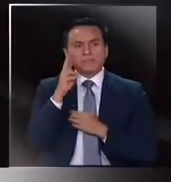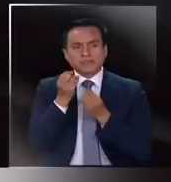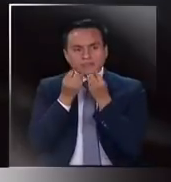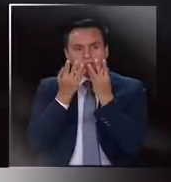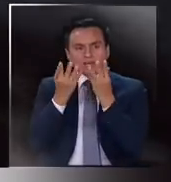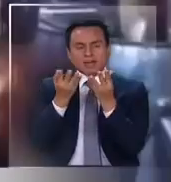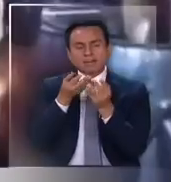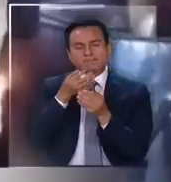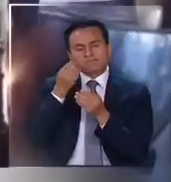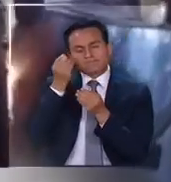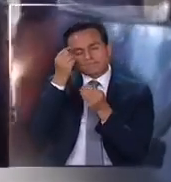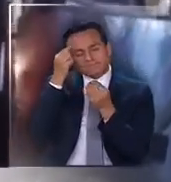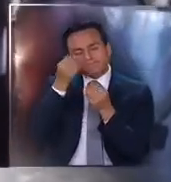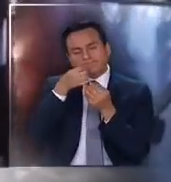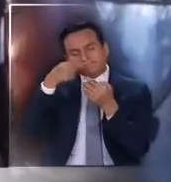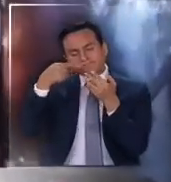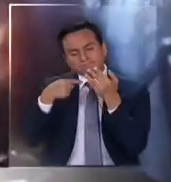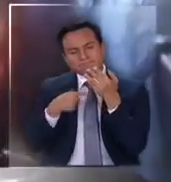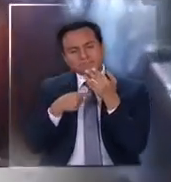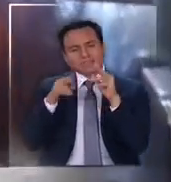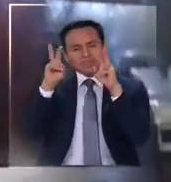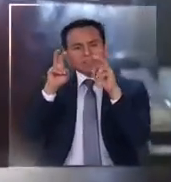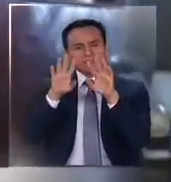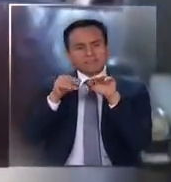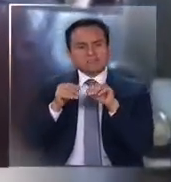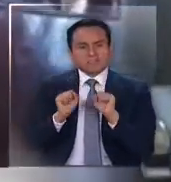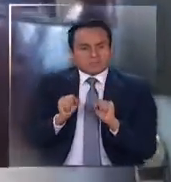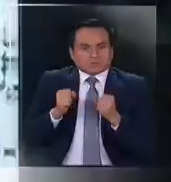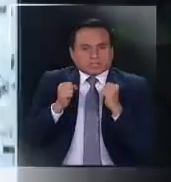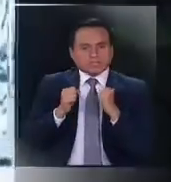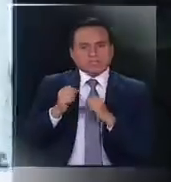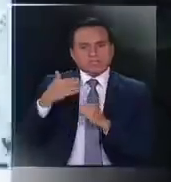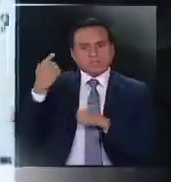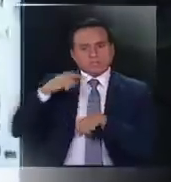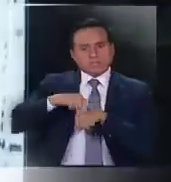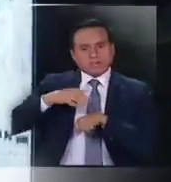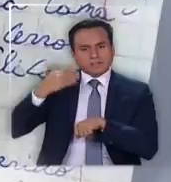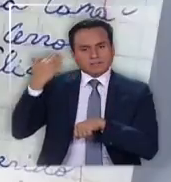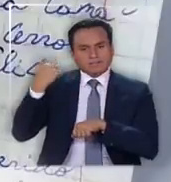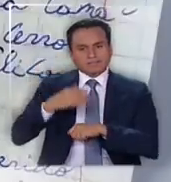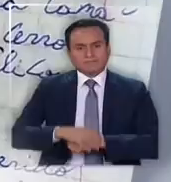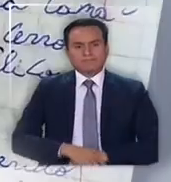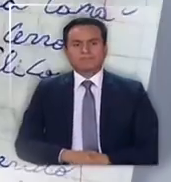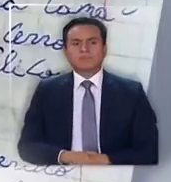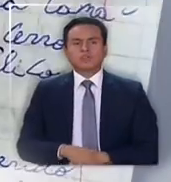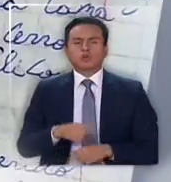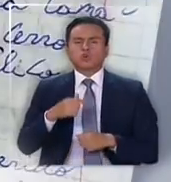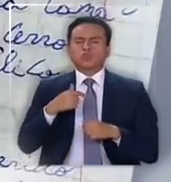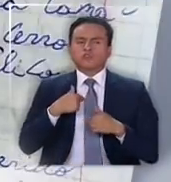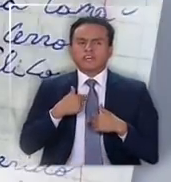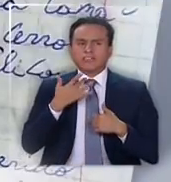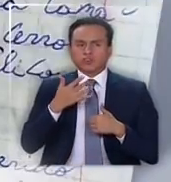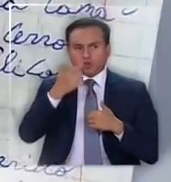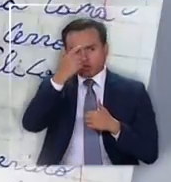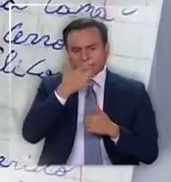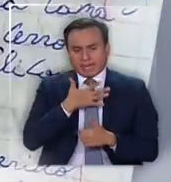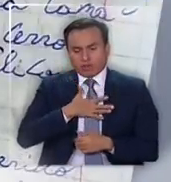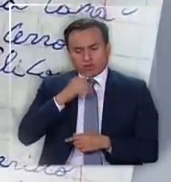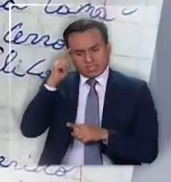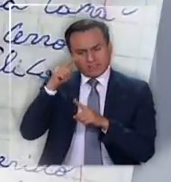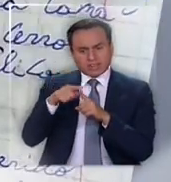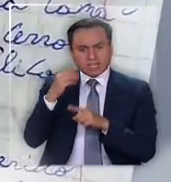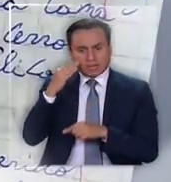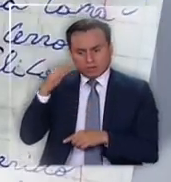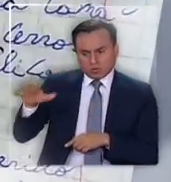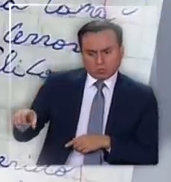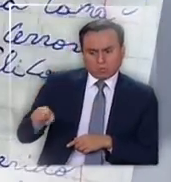entregar apreciaciones y detalles de esas angustiantes jornadas. No fue que yo me haya querido llevar a